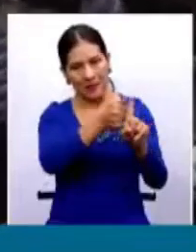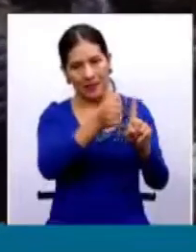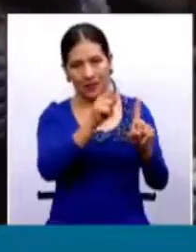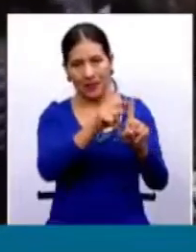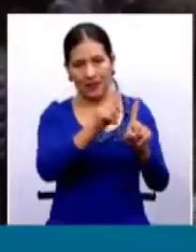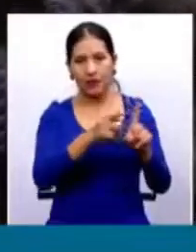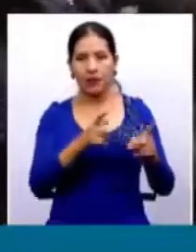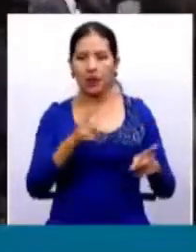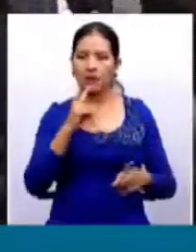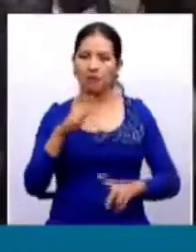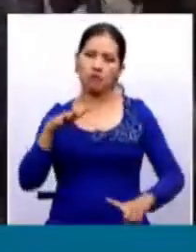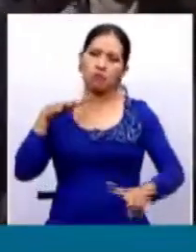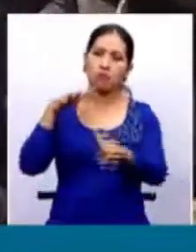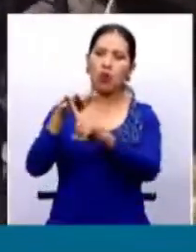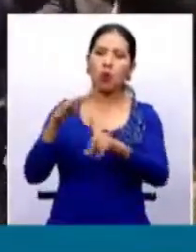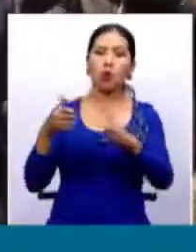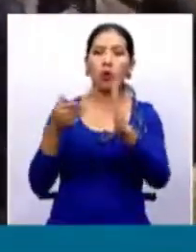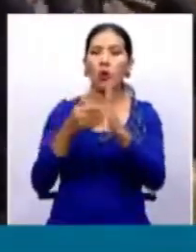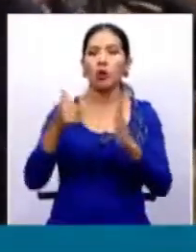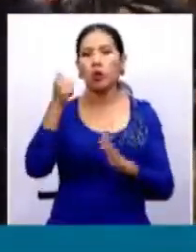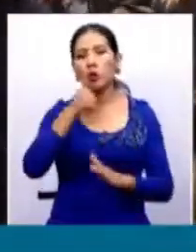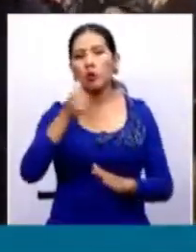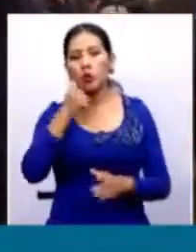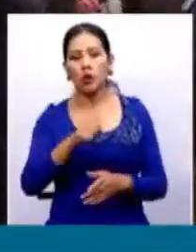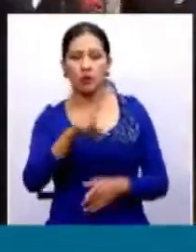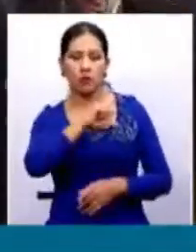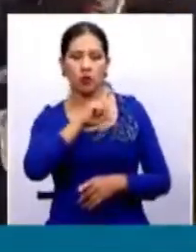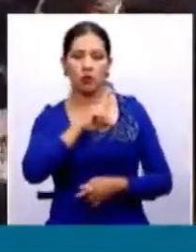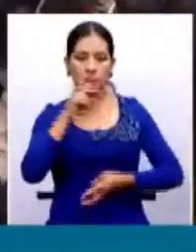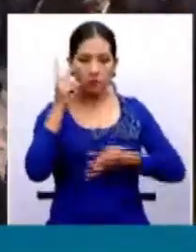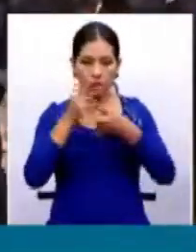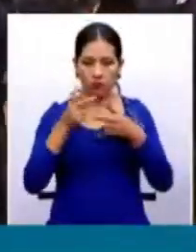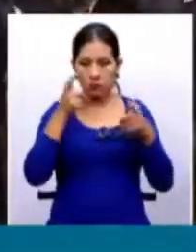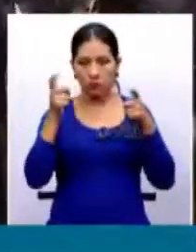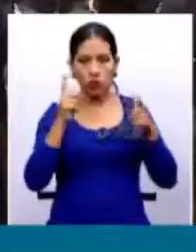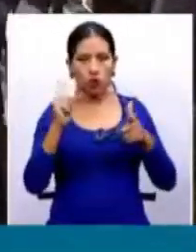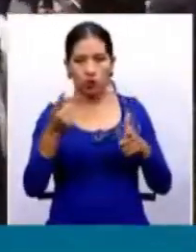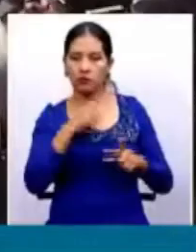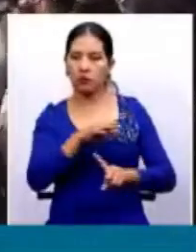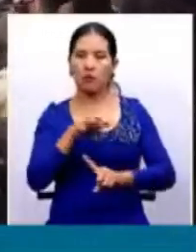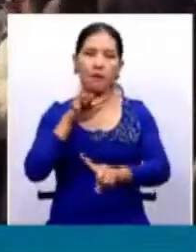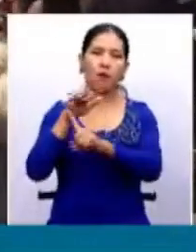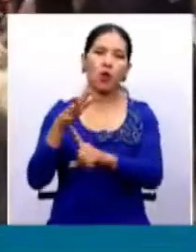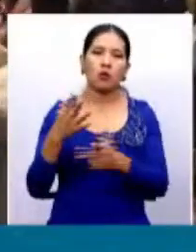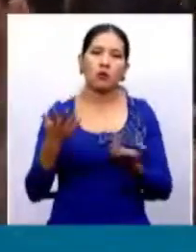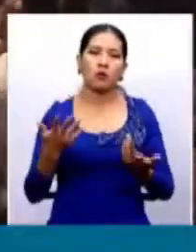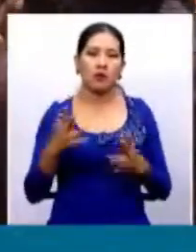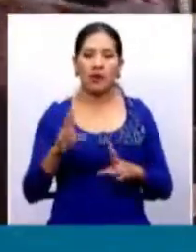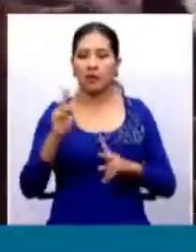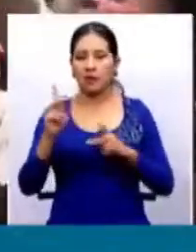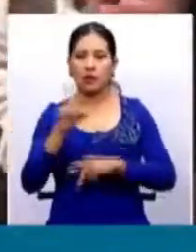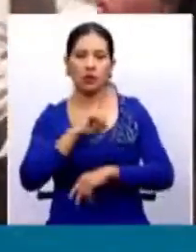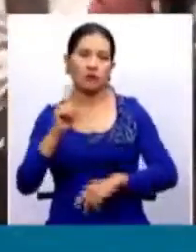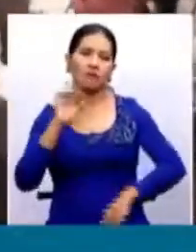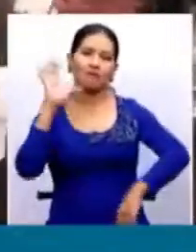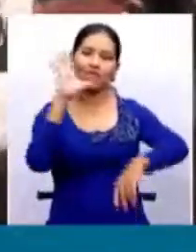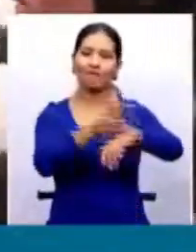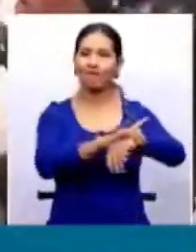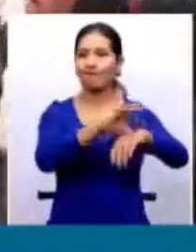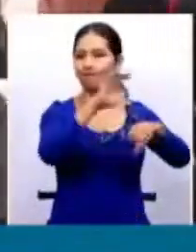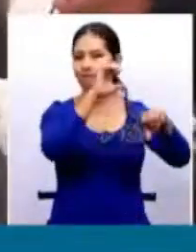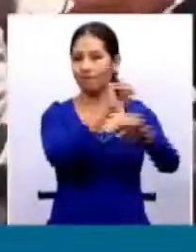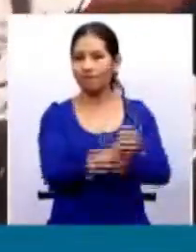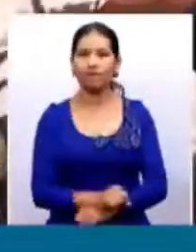una Sargento una compañera que también estaba cumpliendo su deber Lamentablemente ha sido apuntado de manera directa